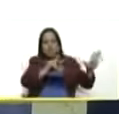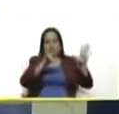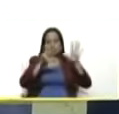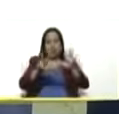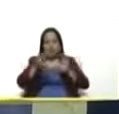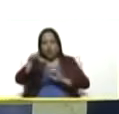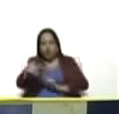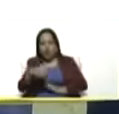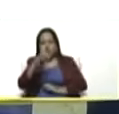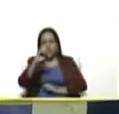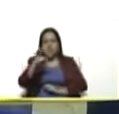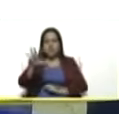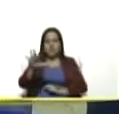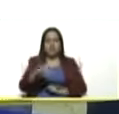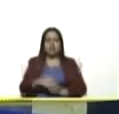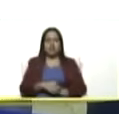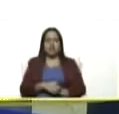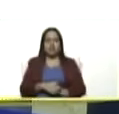88.05.